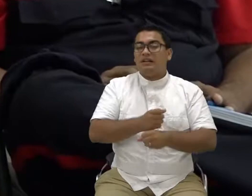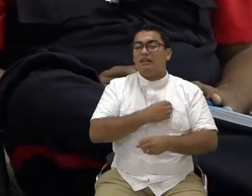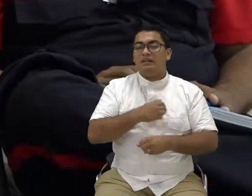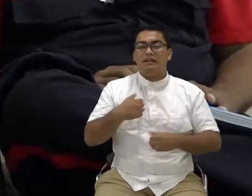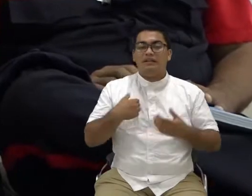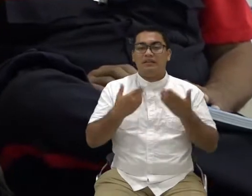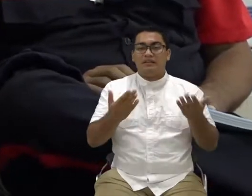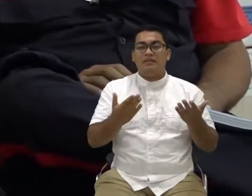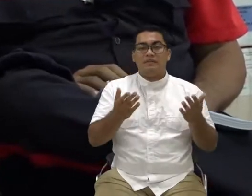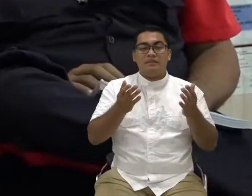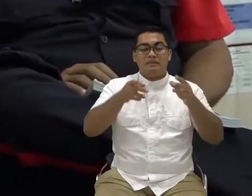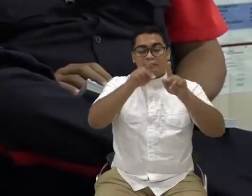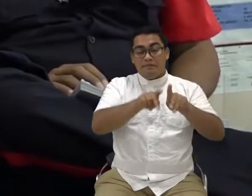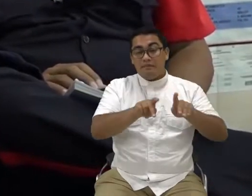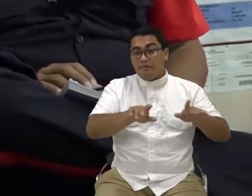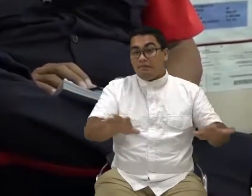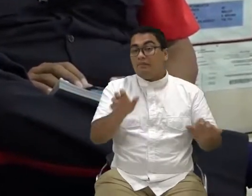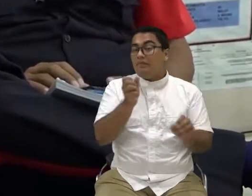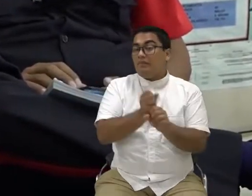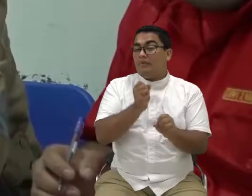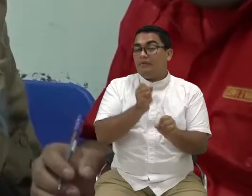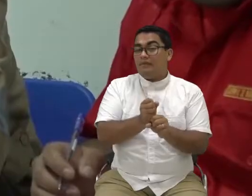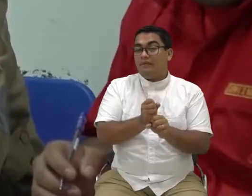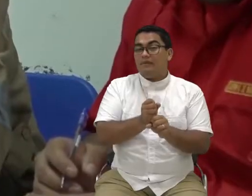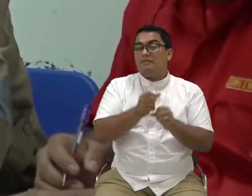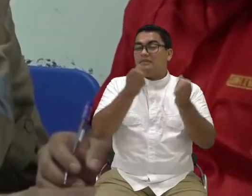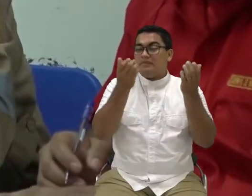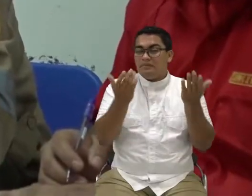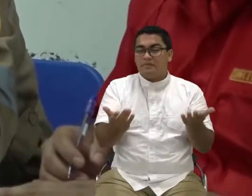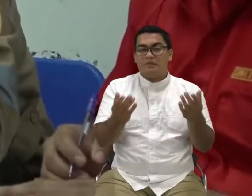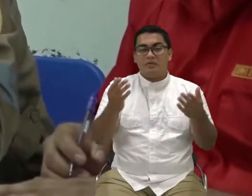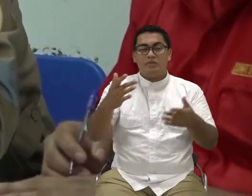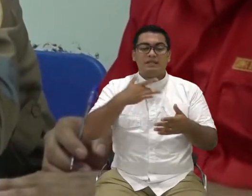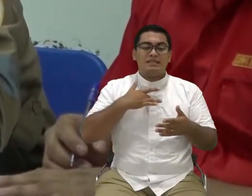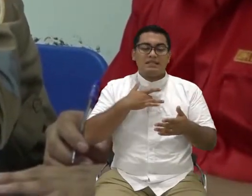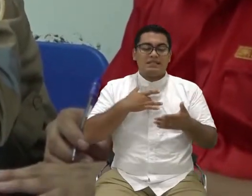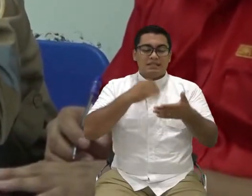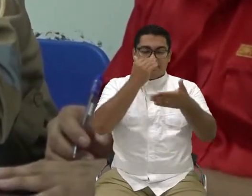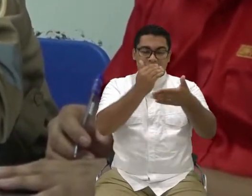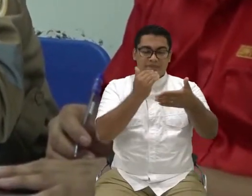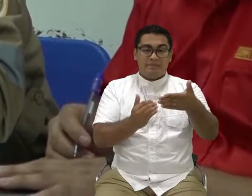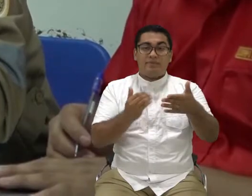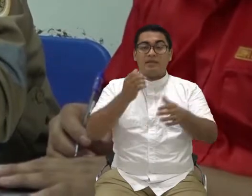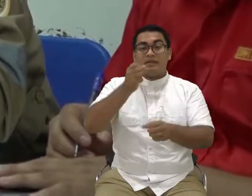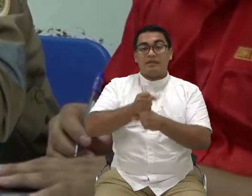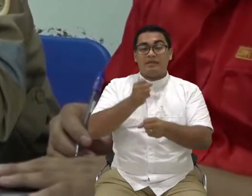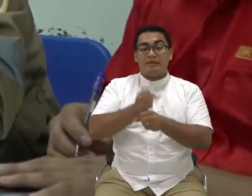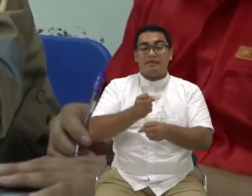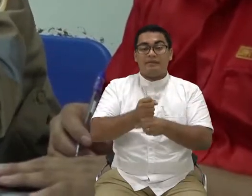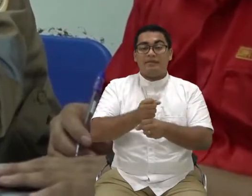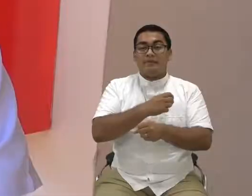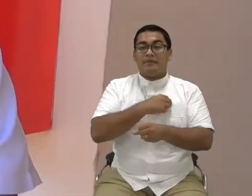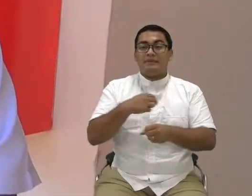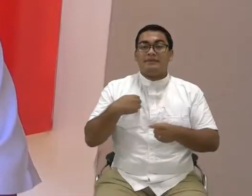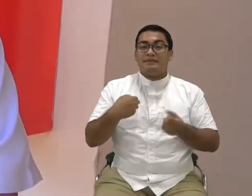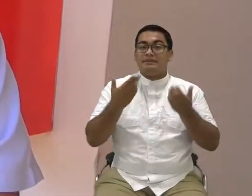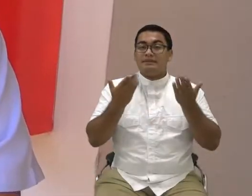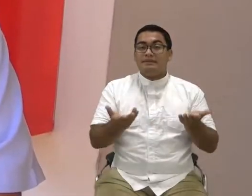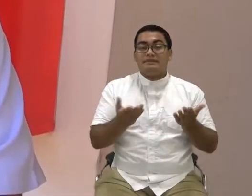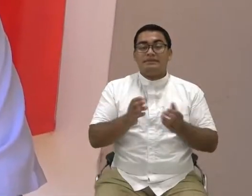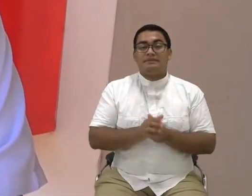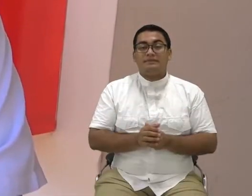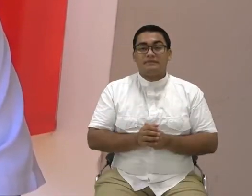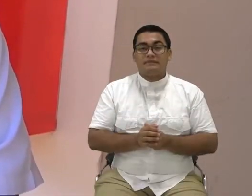en la elaboración de los protocolos de activación de la misma, a fin de cumplir con los requerimientos necesarios para su cometido. Para